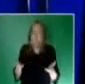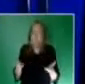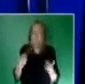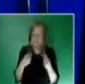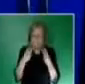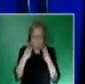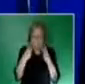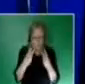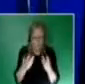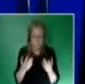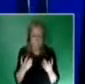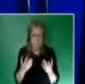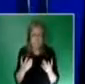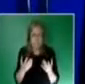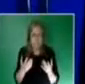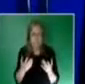nosotros.